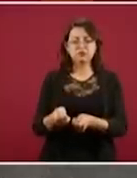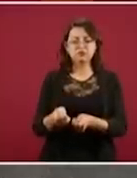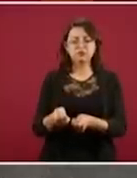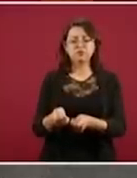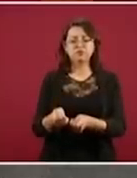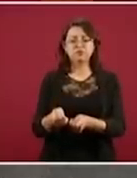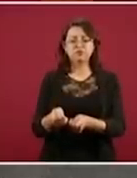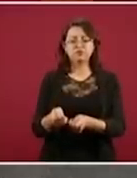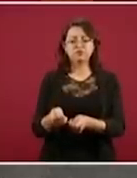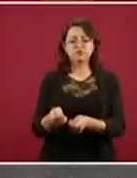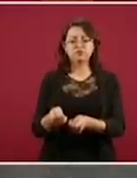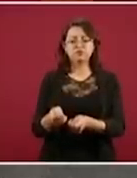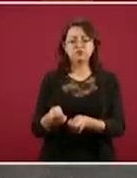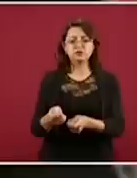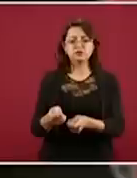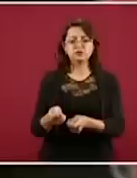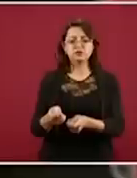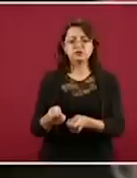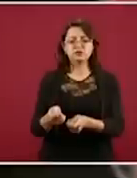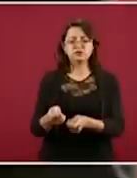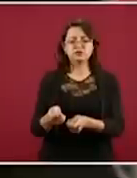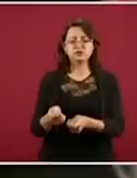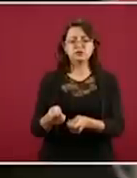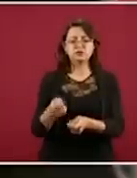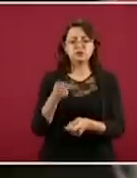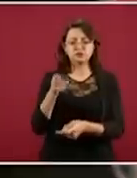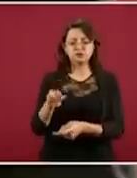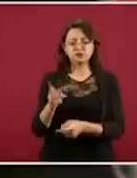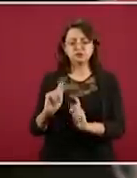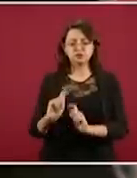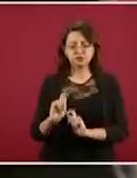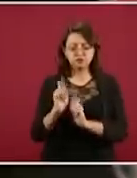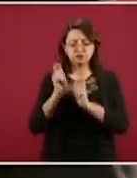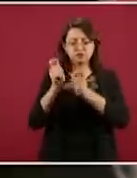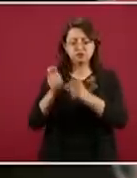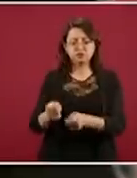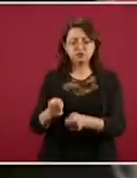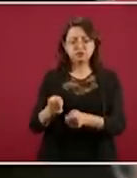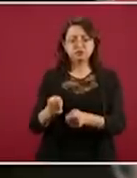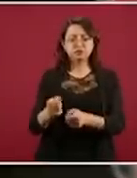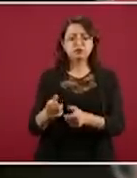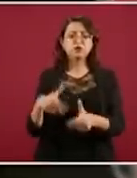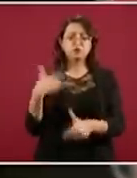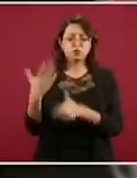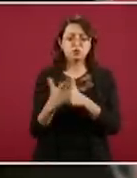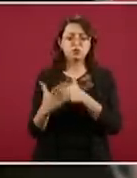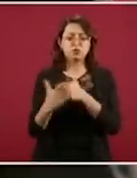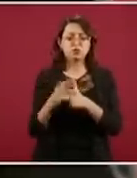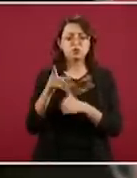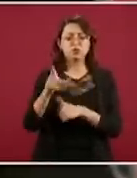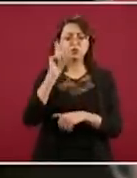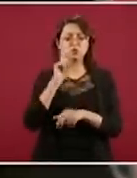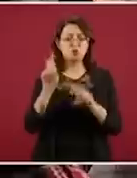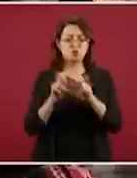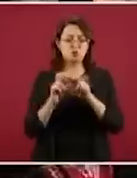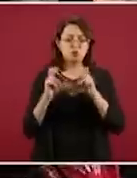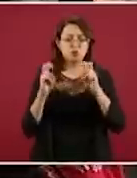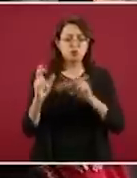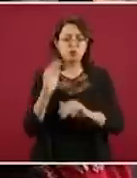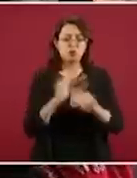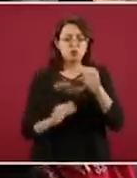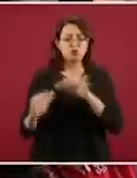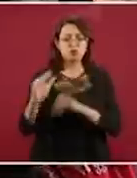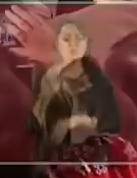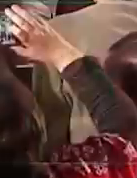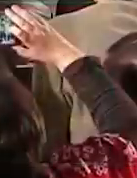la que Río Fajar, que sea la próxima ministra de la Suprema Corte